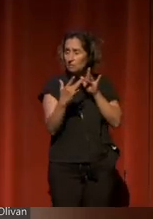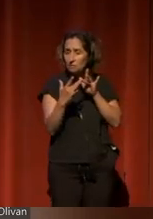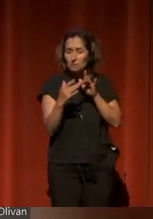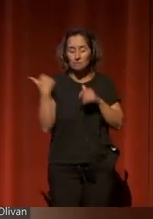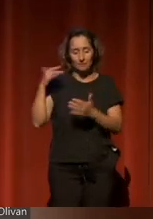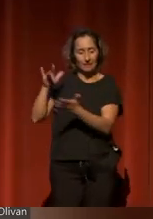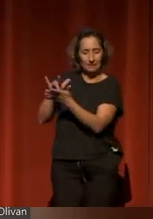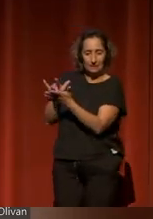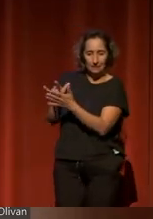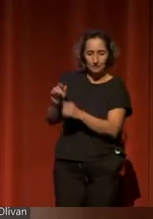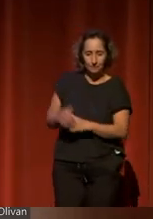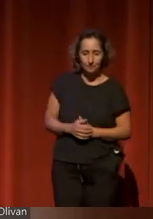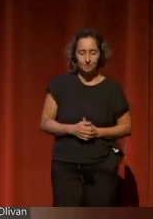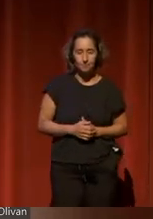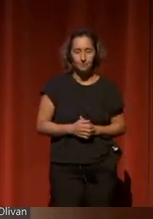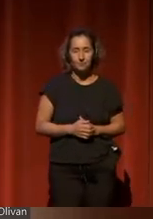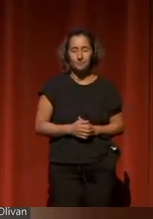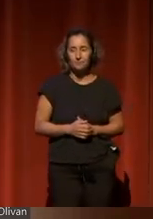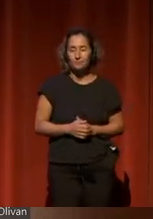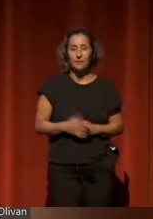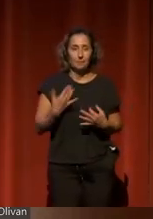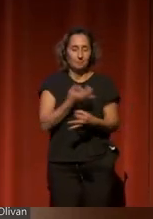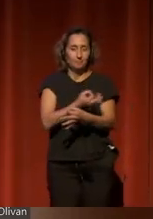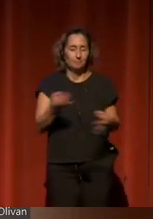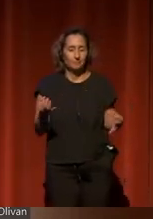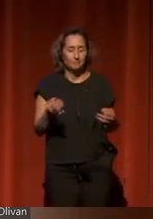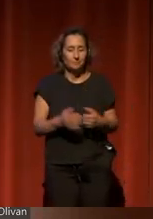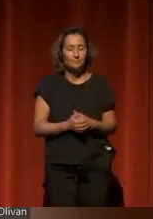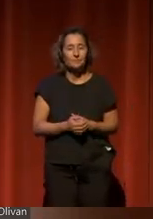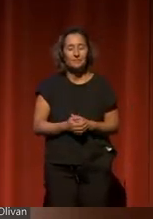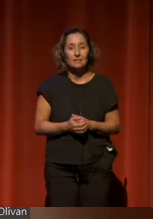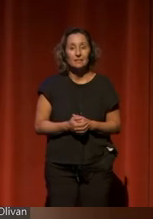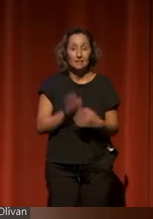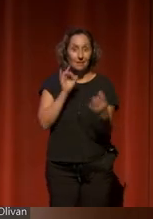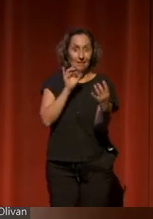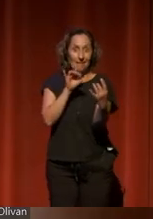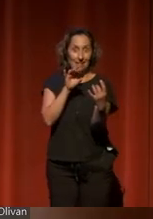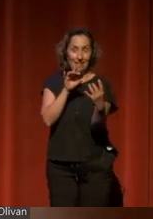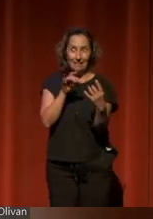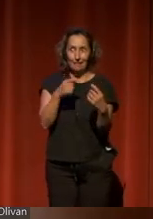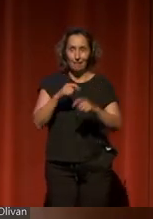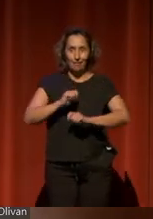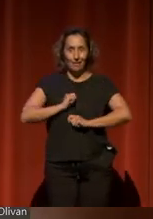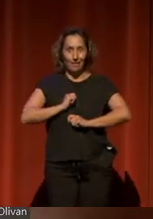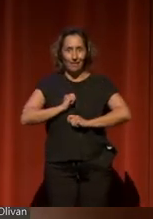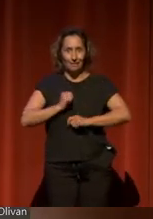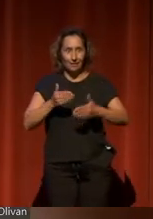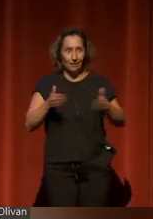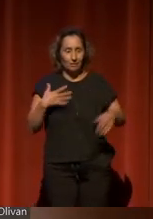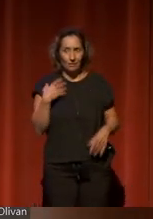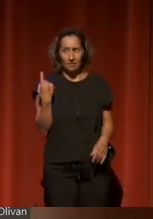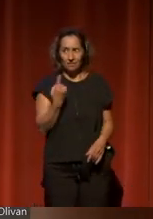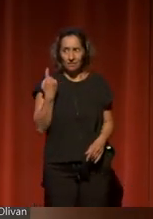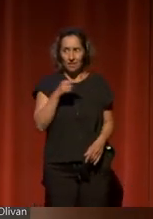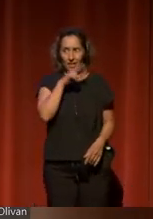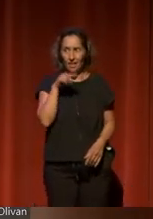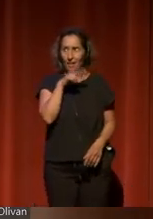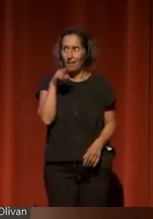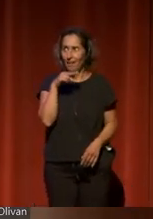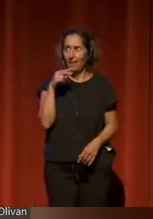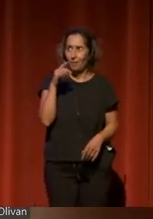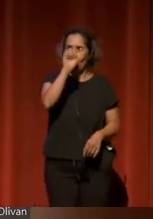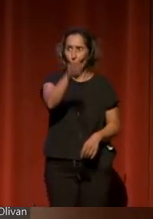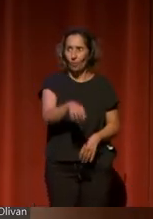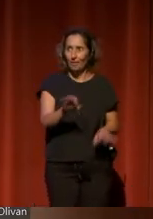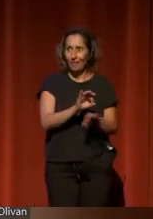y dejo aquí la Ah perfecto ese feedback me da la confianza de que no estoy hablándole al vacío Bueno lo